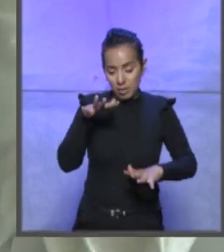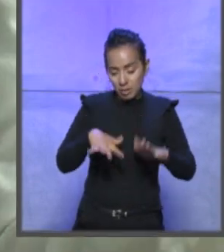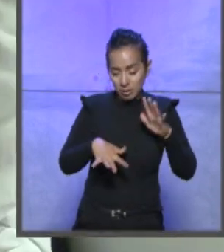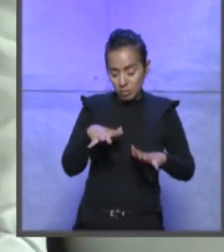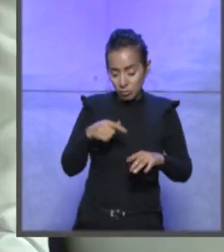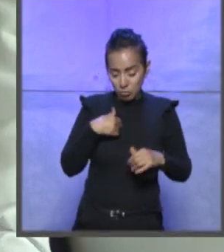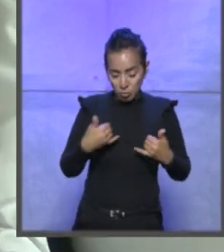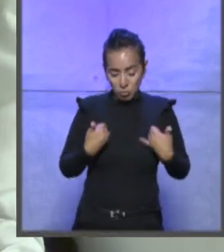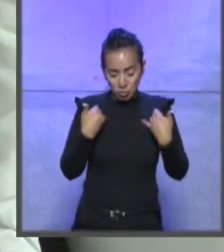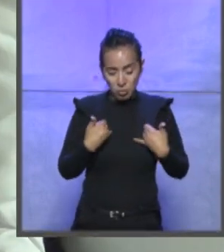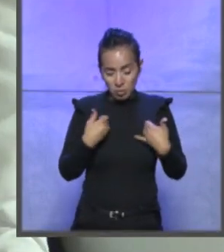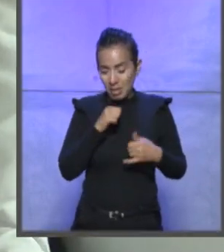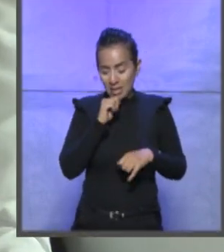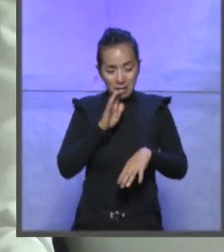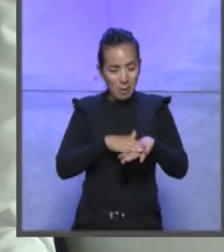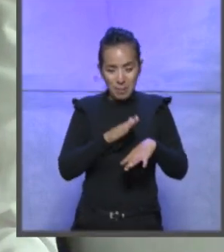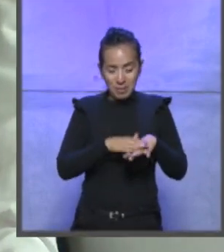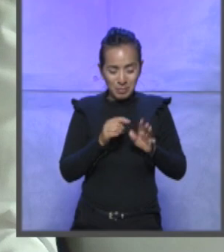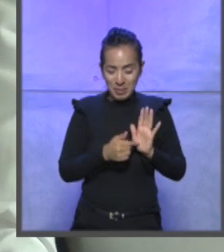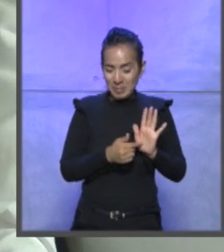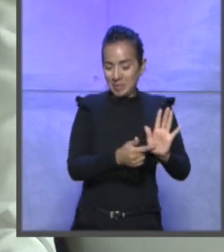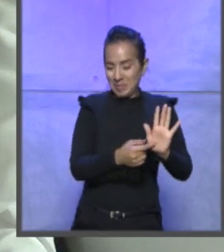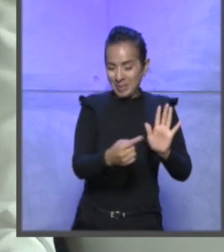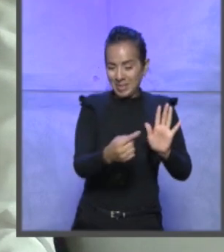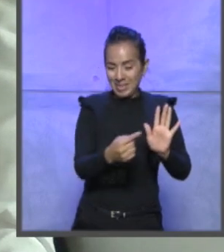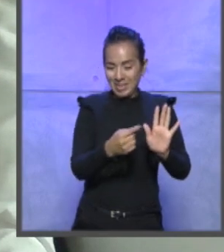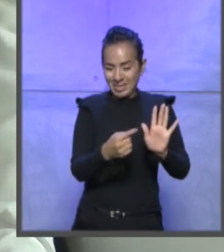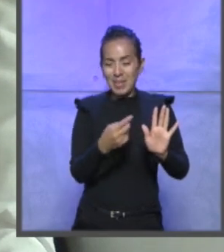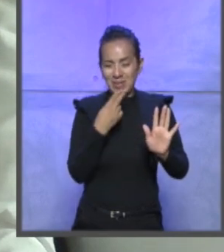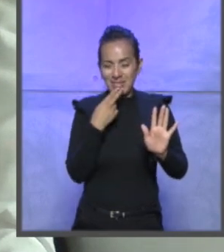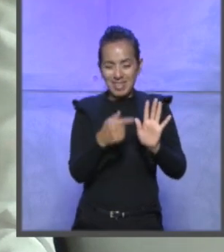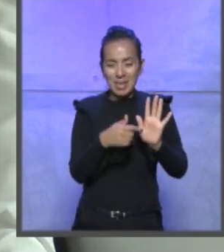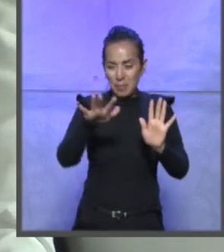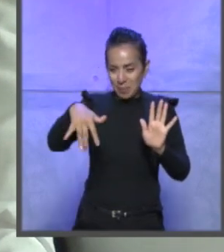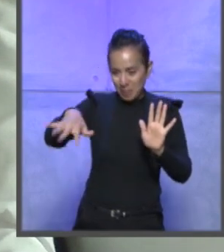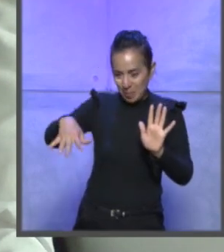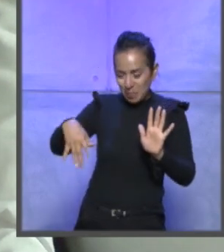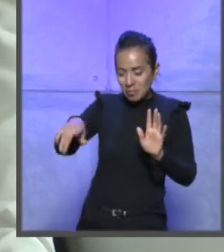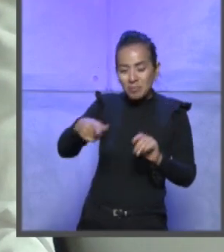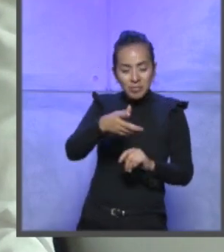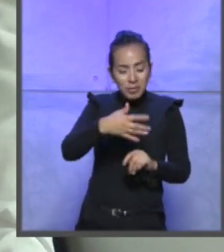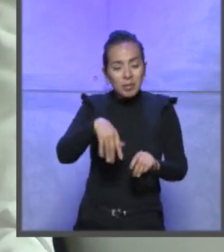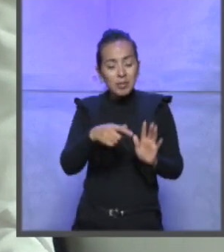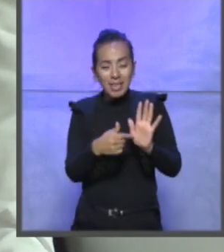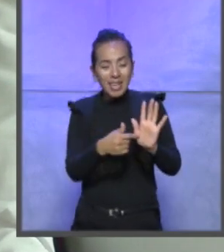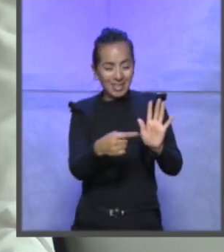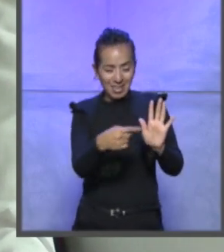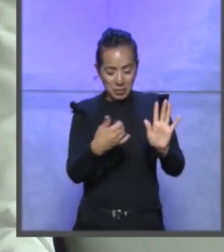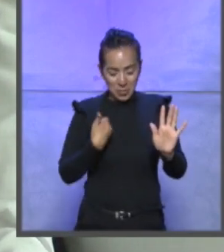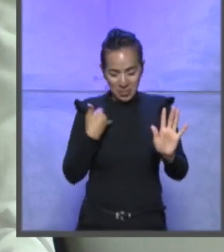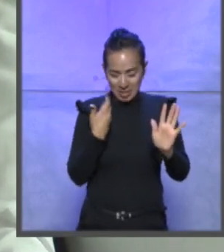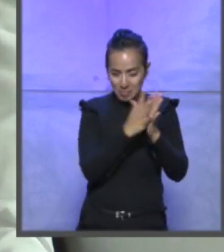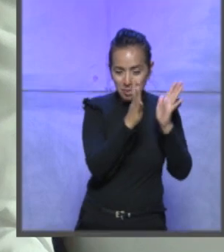nosotros como jóvenes nos ocupan como un simple marketing, que cuando nos quieren utilizar nos llaman o nos buscan, pero cuando